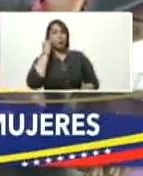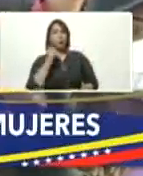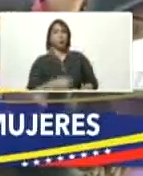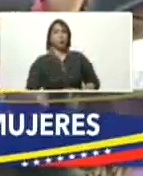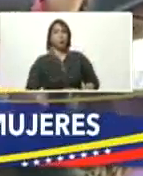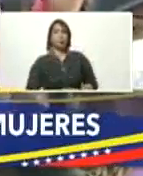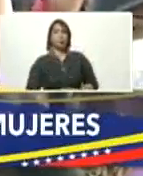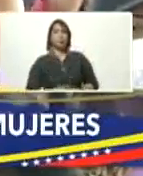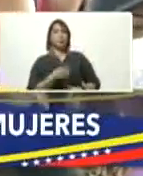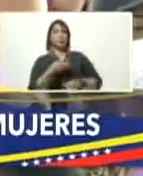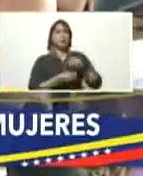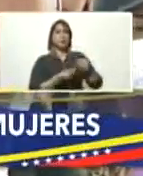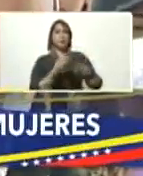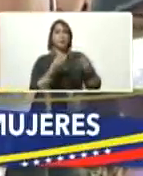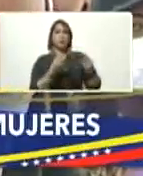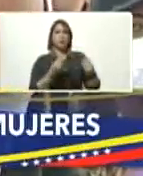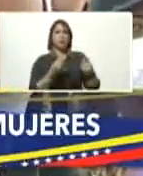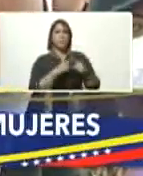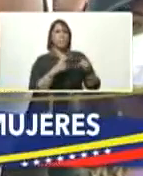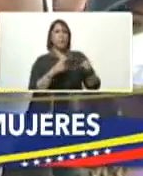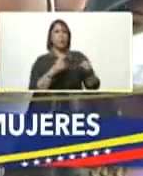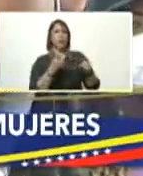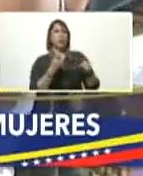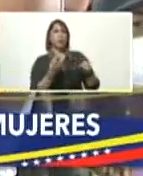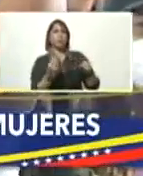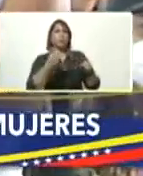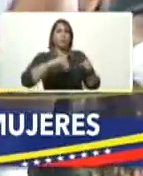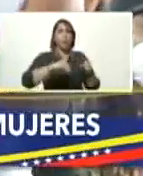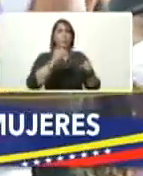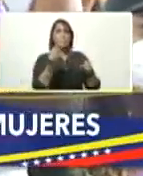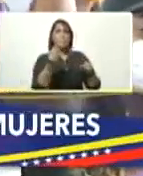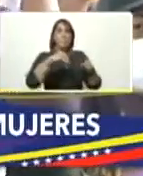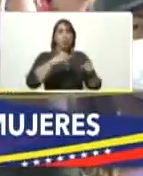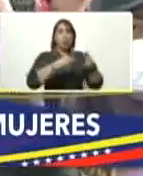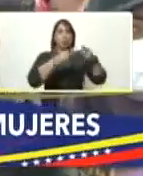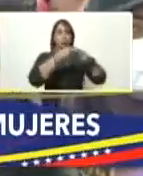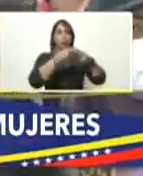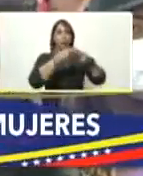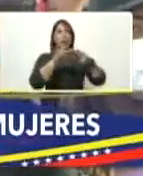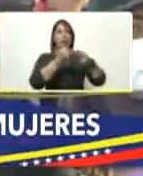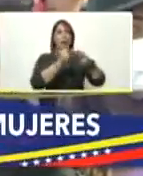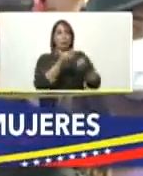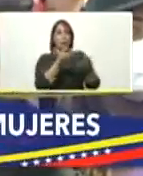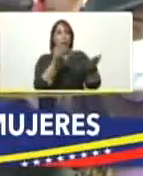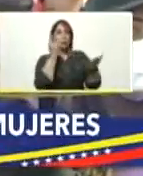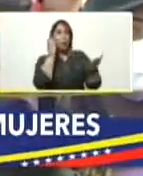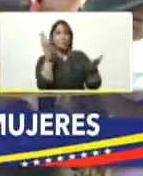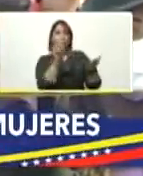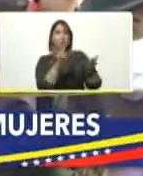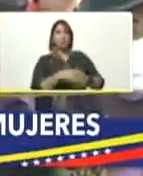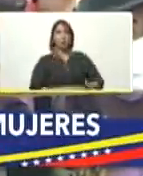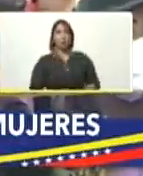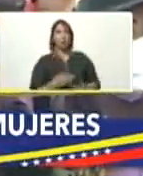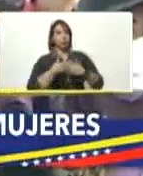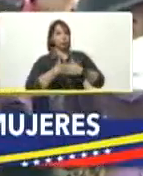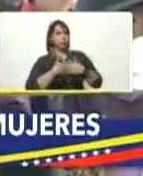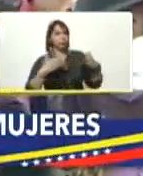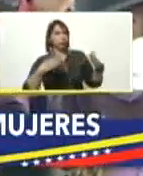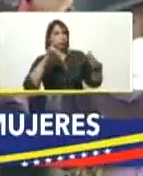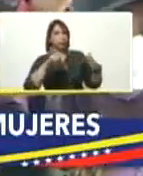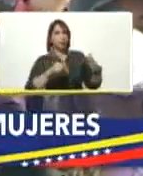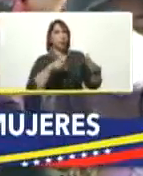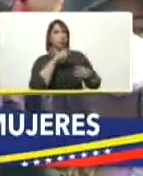hemos hecho mucho, pero aún nos falta mucho por construir. Y aquí está la mujer venezolana a su disposición, así como usted